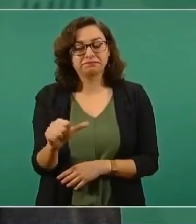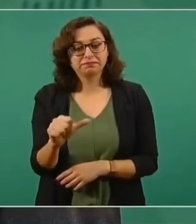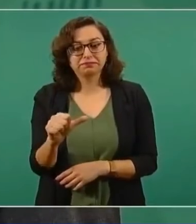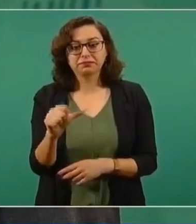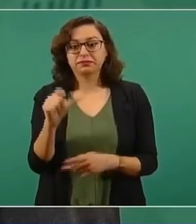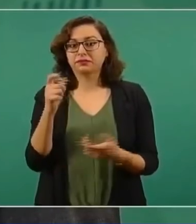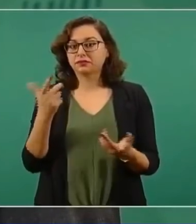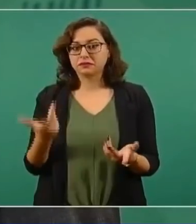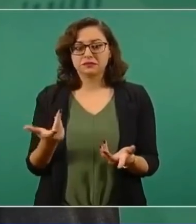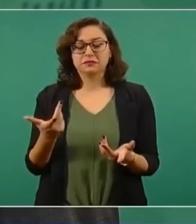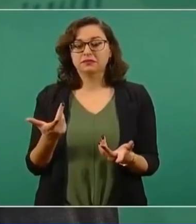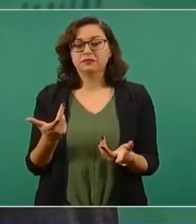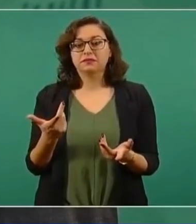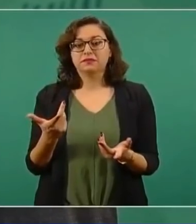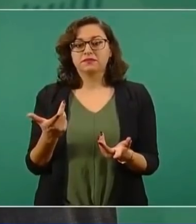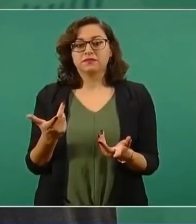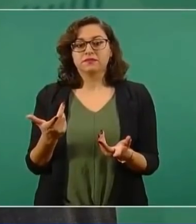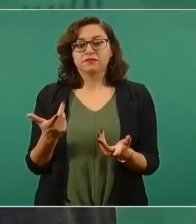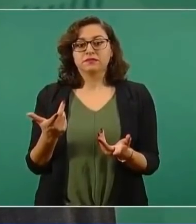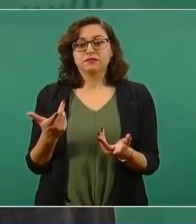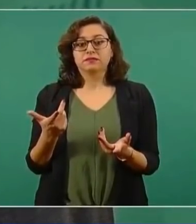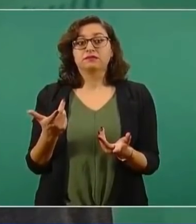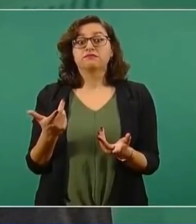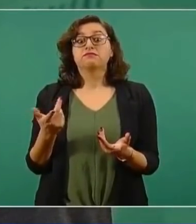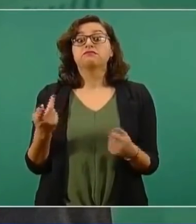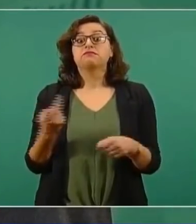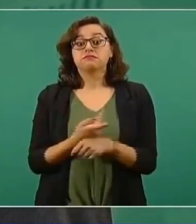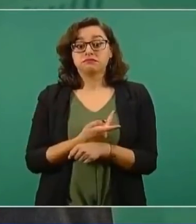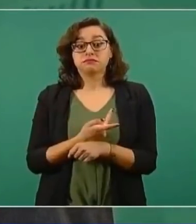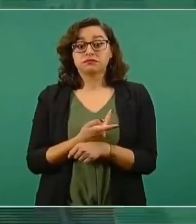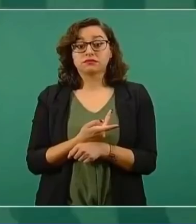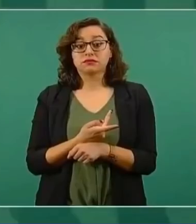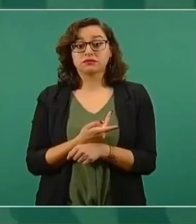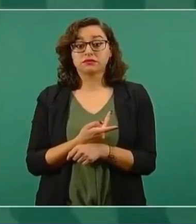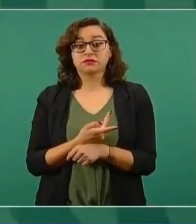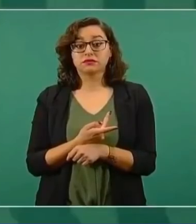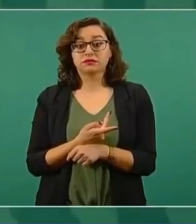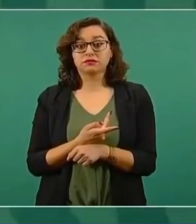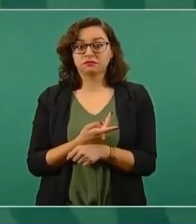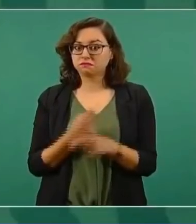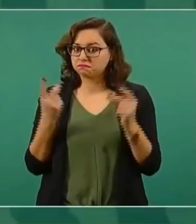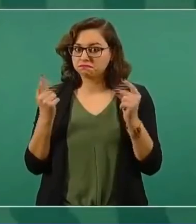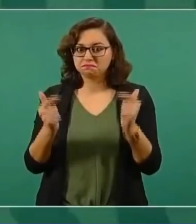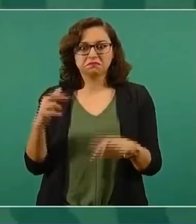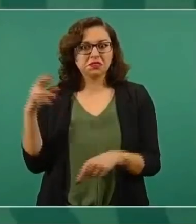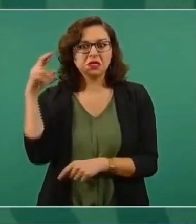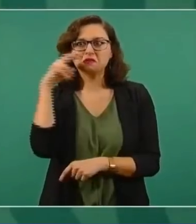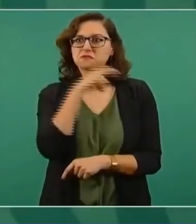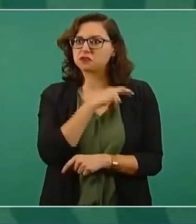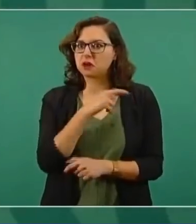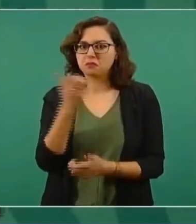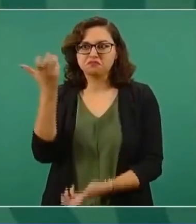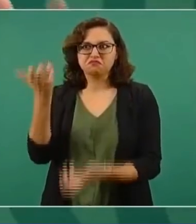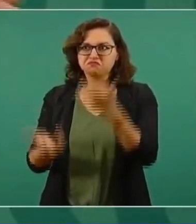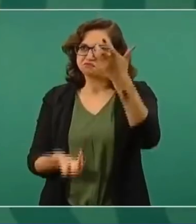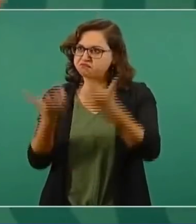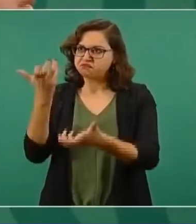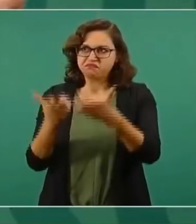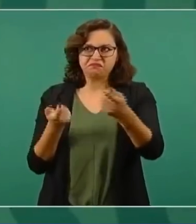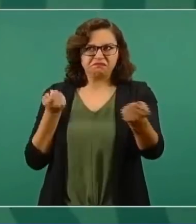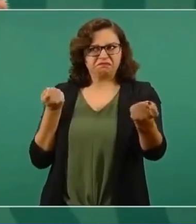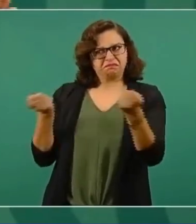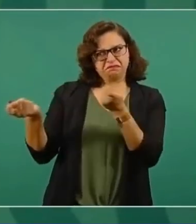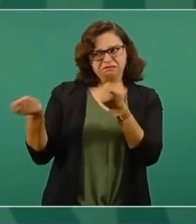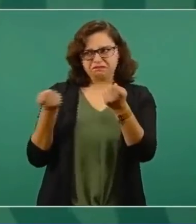no se perdieron vidas y se actuó muy bien los trabajadores de